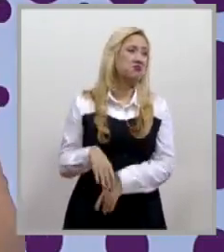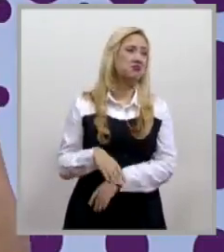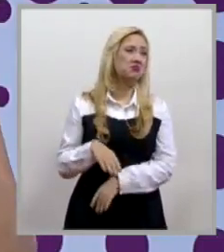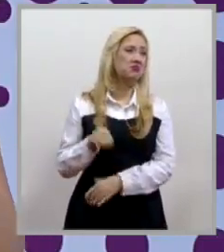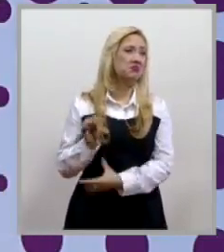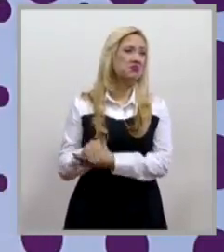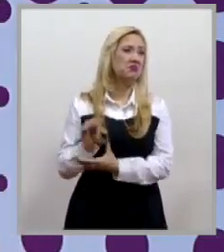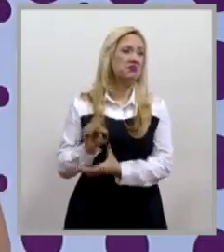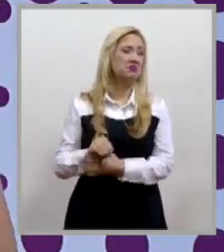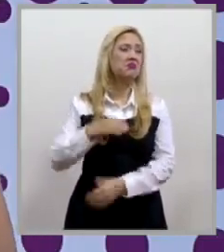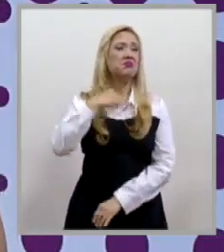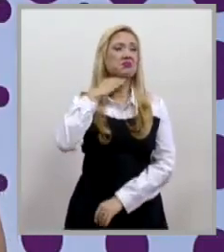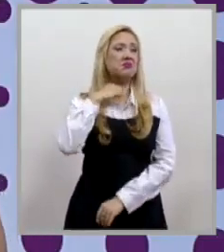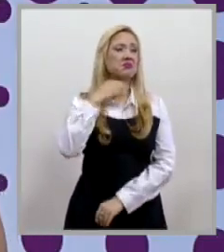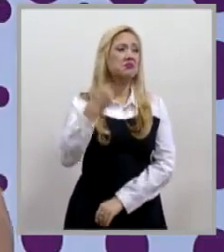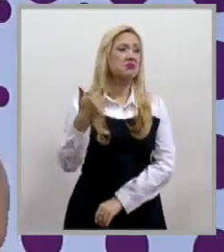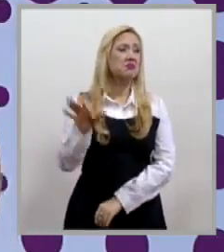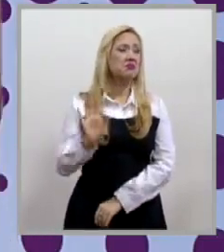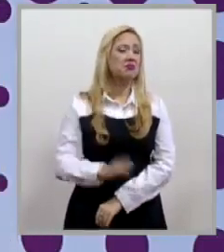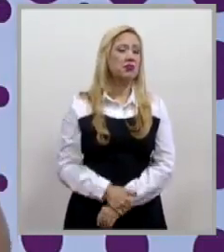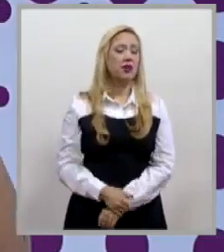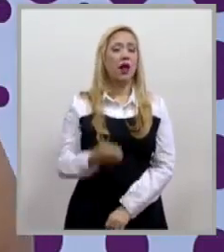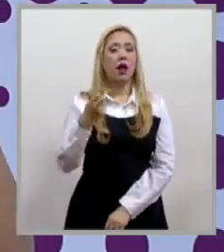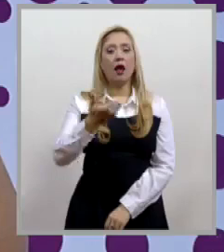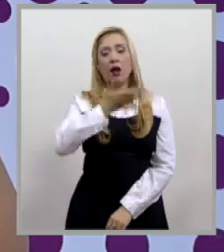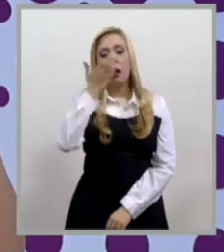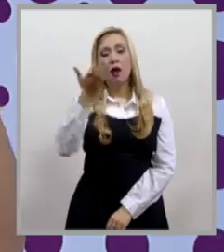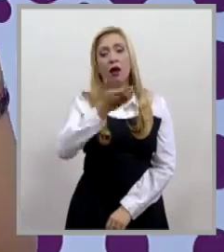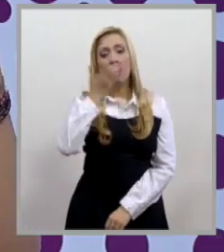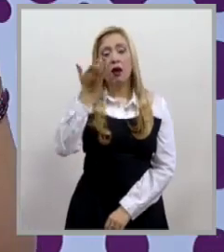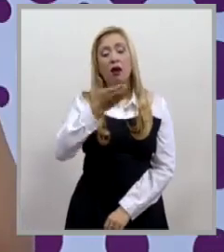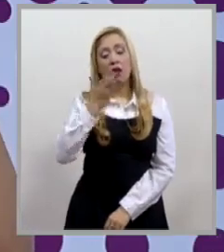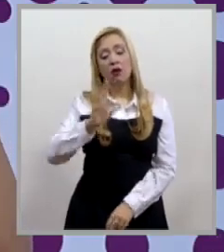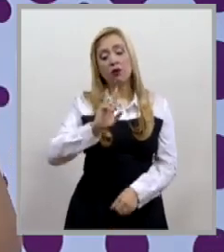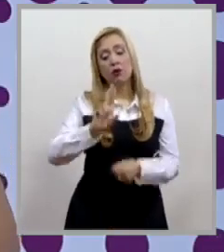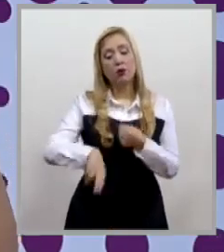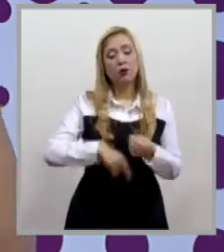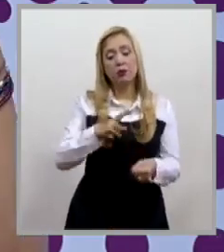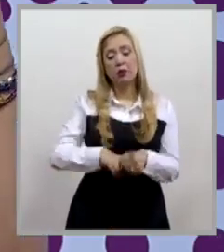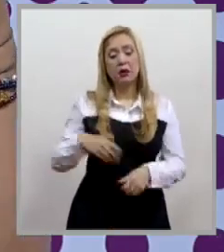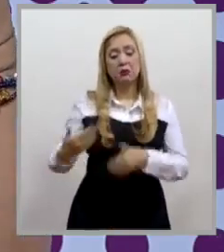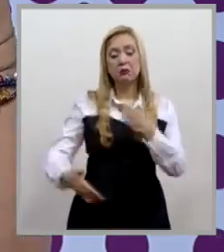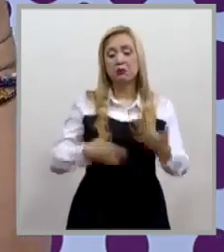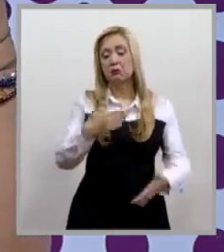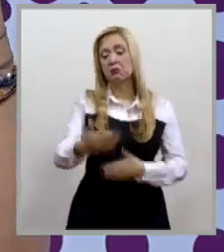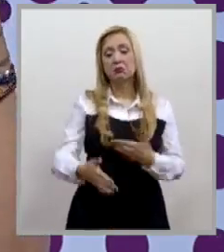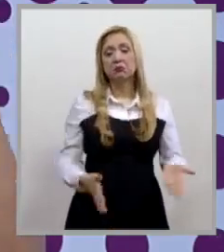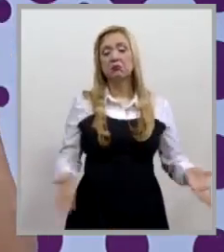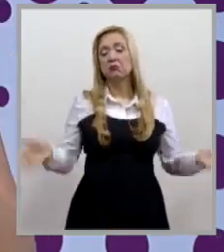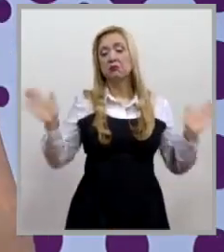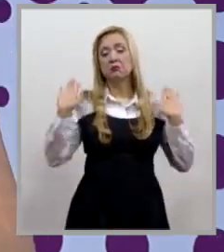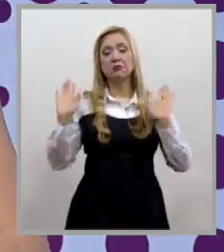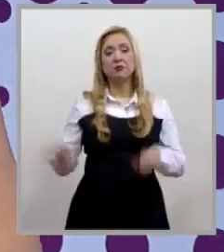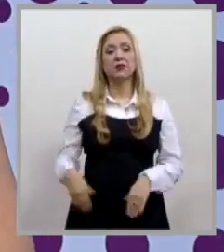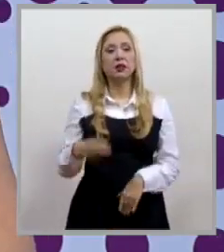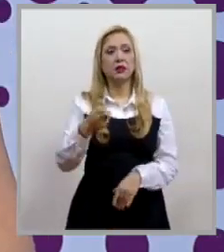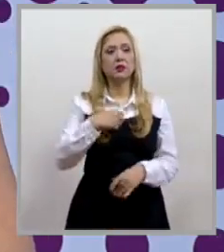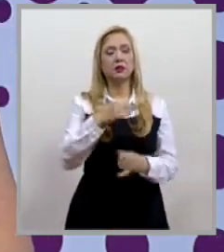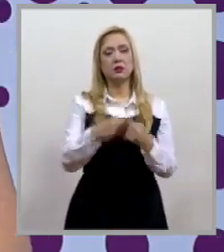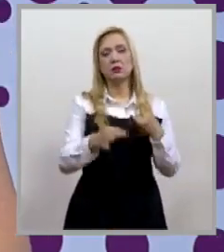vamos construyendo esa estructura estatal, ¿no? Para dar respuesta. Y justamente cierro